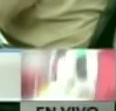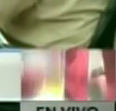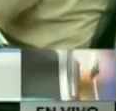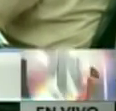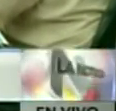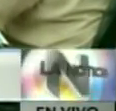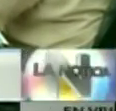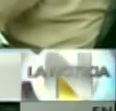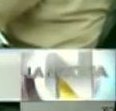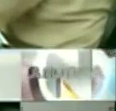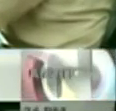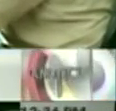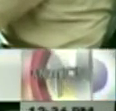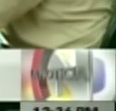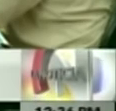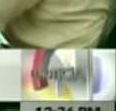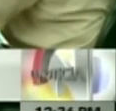por cantar,